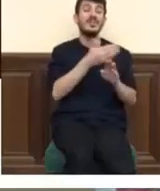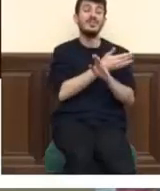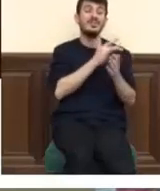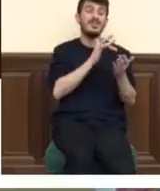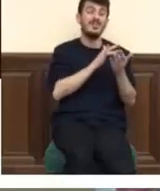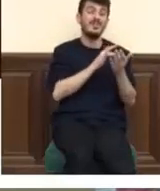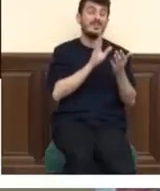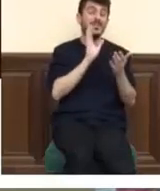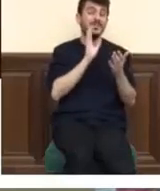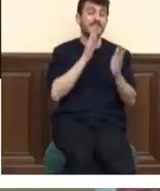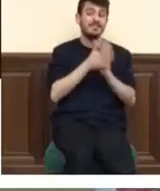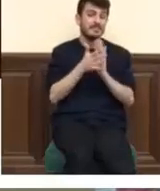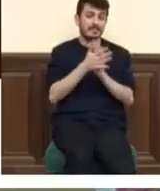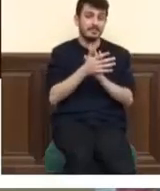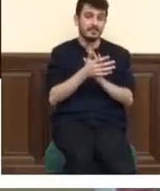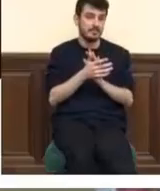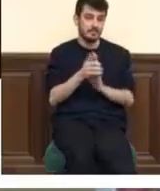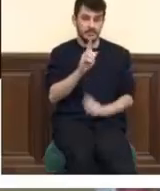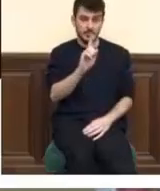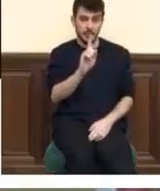anteriores? Pues no.